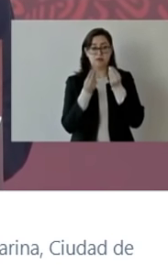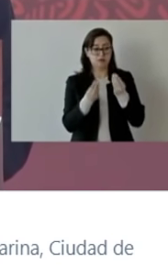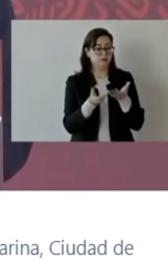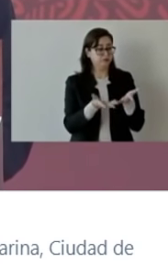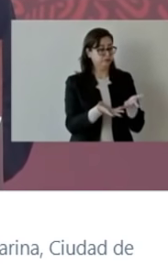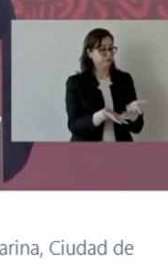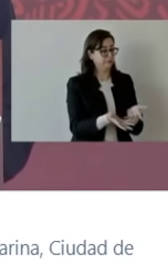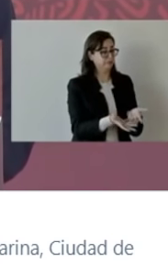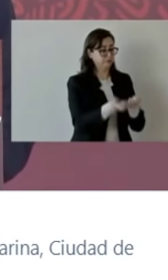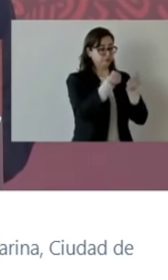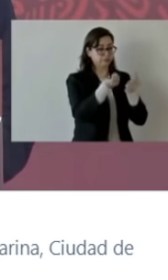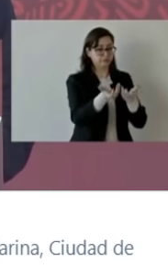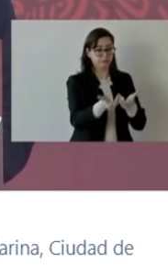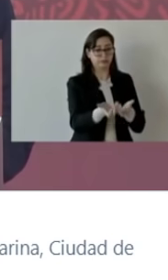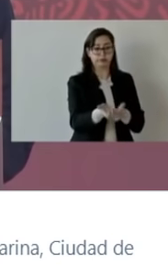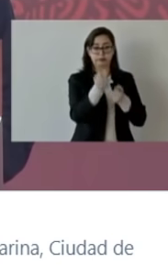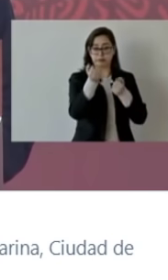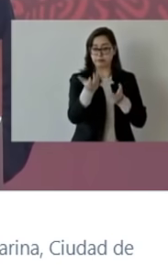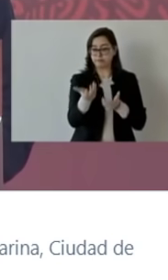Y